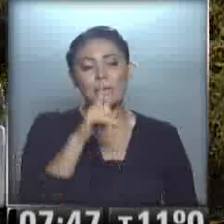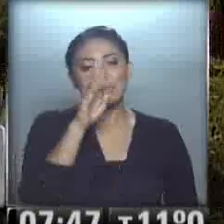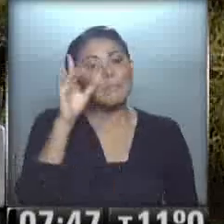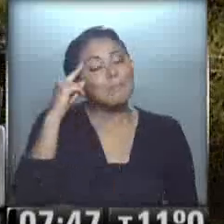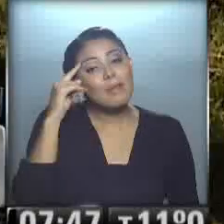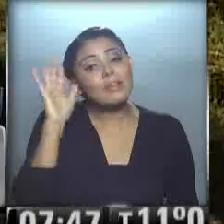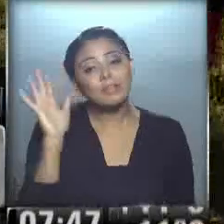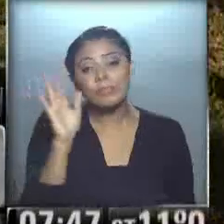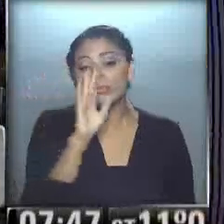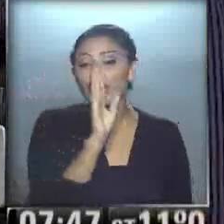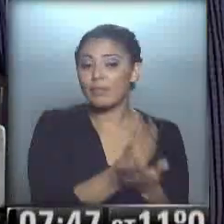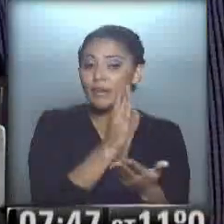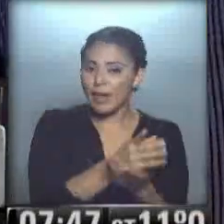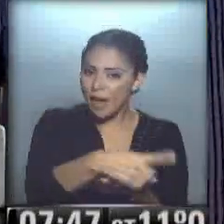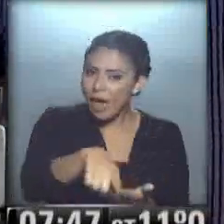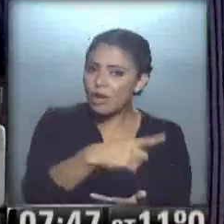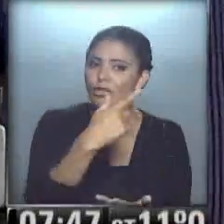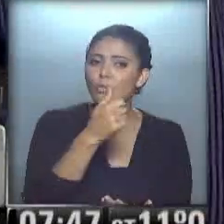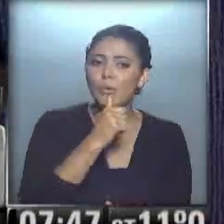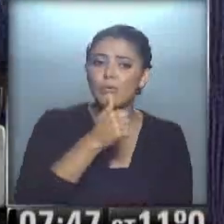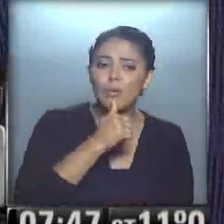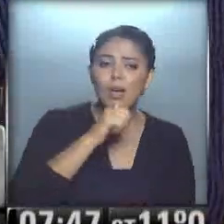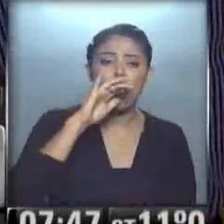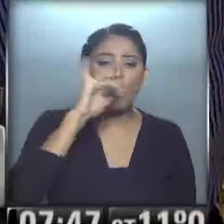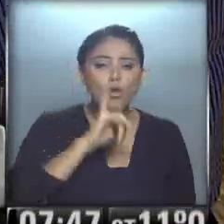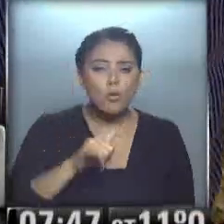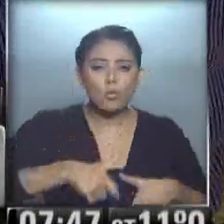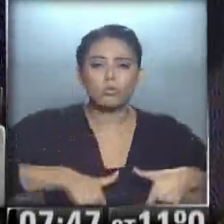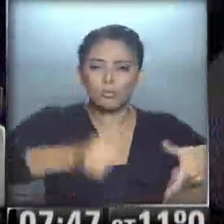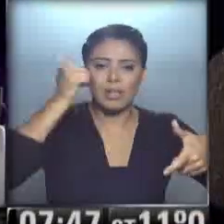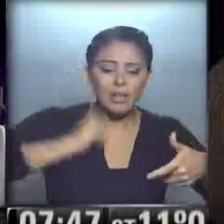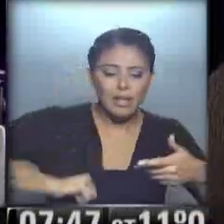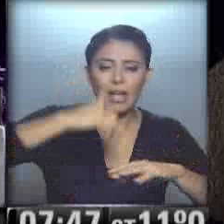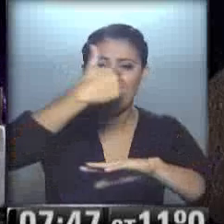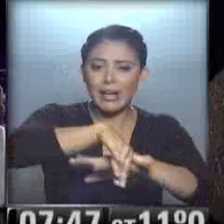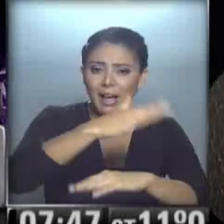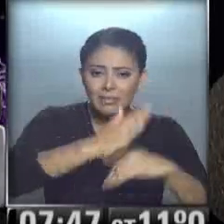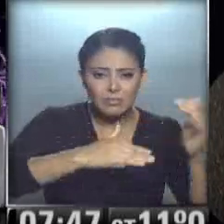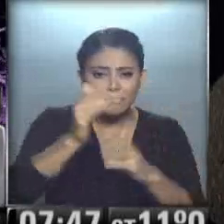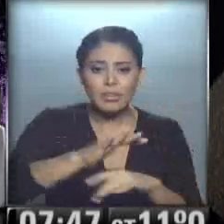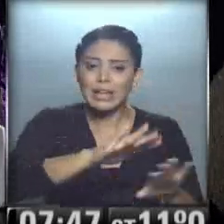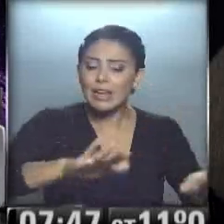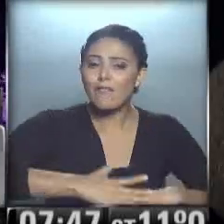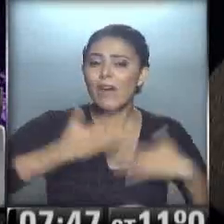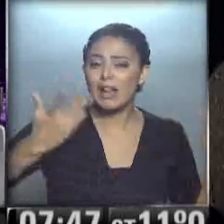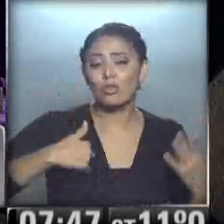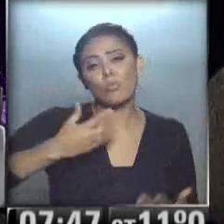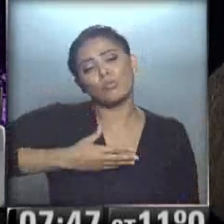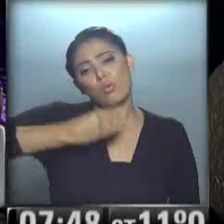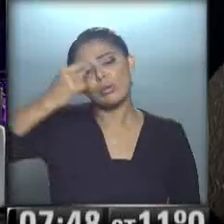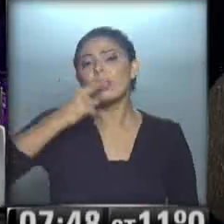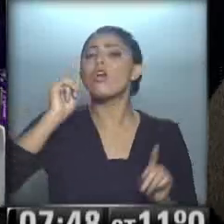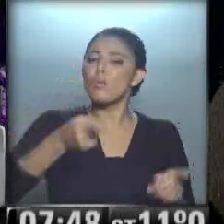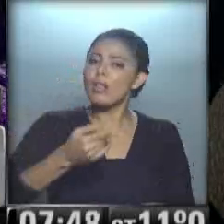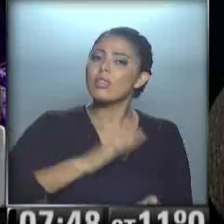que el derecho que tienen a tener agua, luz, cloacas, calles y niños felices, ya lo dije muchas veces pero no me canso